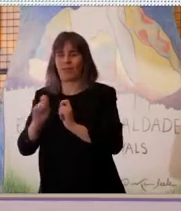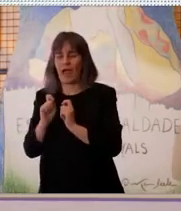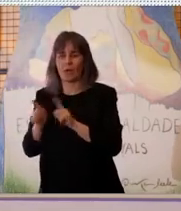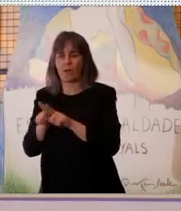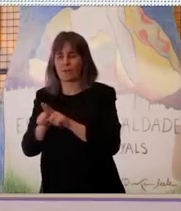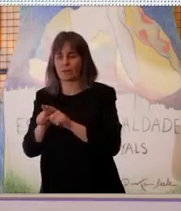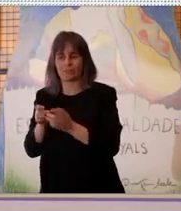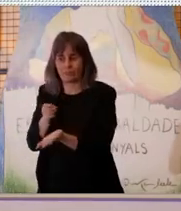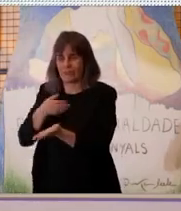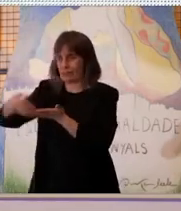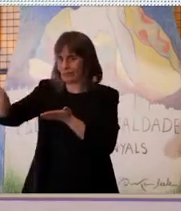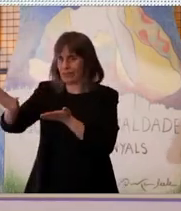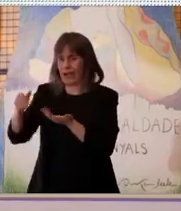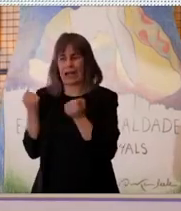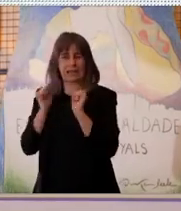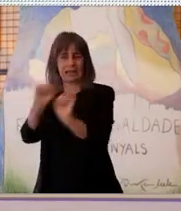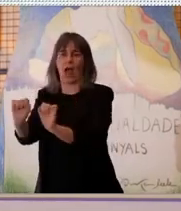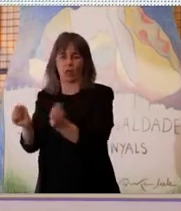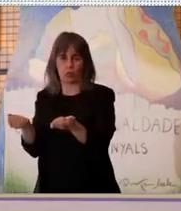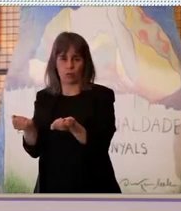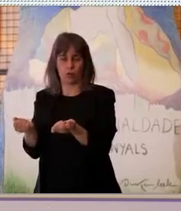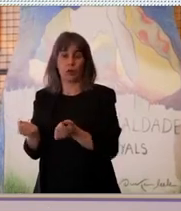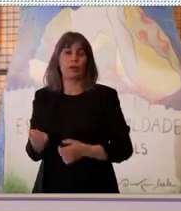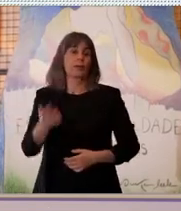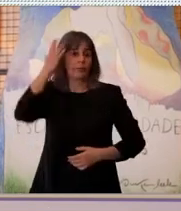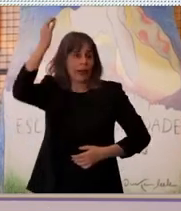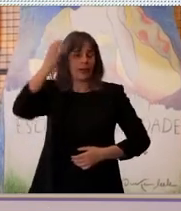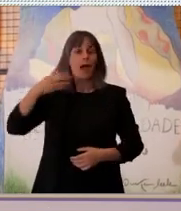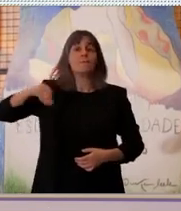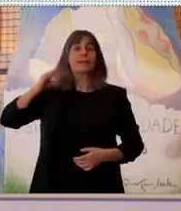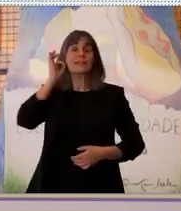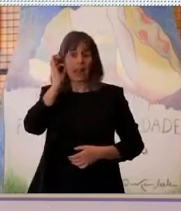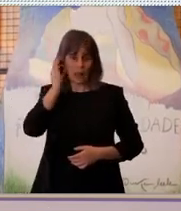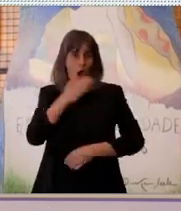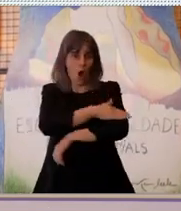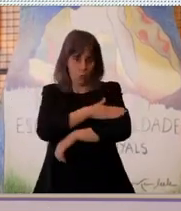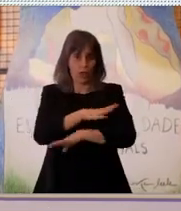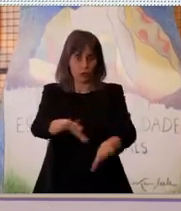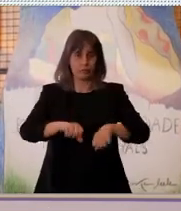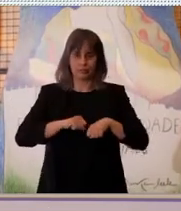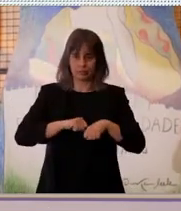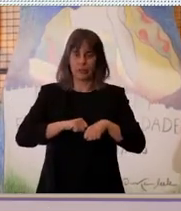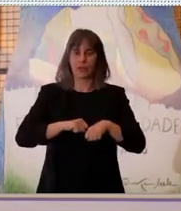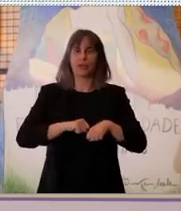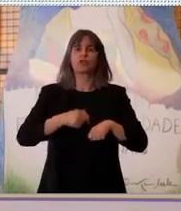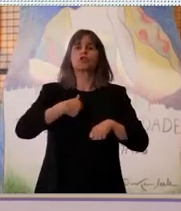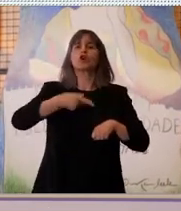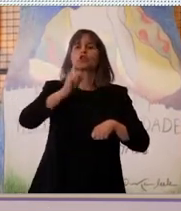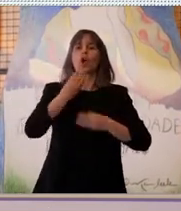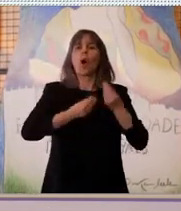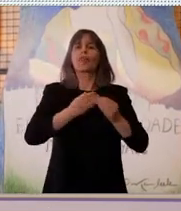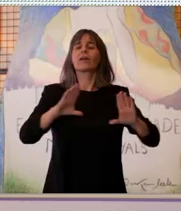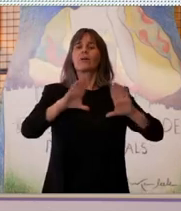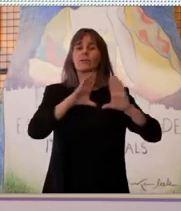te van a echar Yo siempre digo si hubiera una presidenta de gobierno que llegara fuera feminista y dijera solo voy a ser feminismo